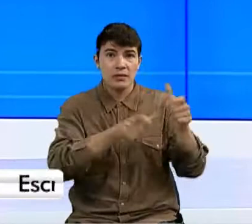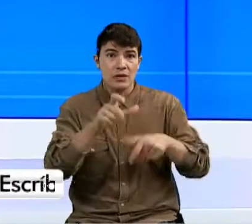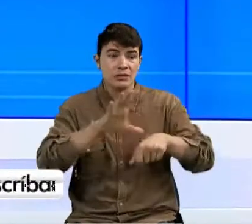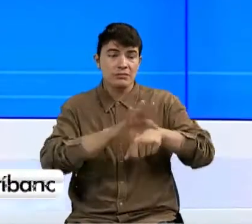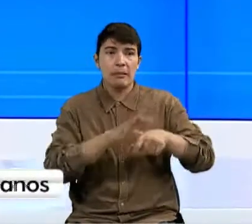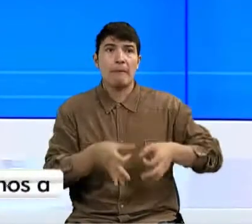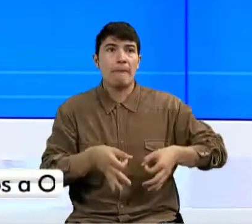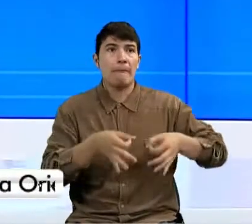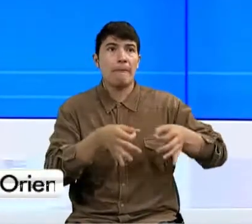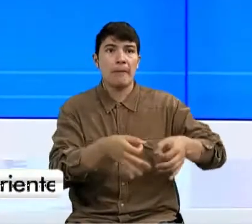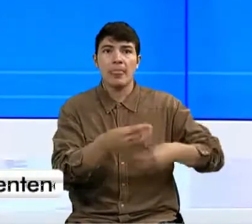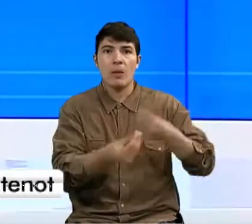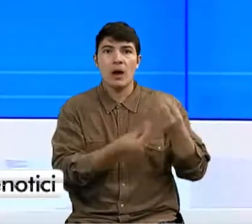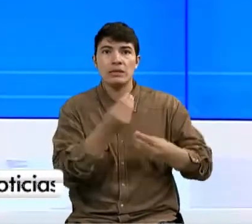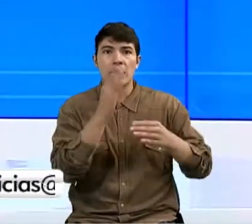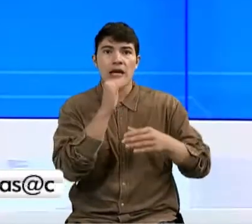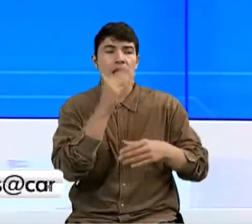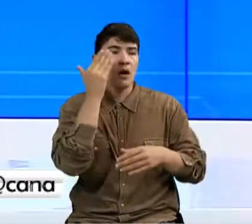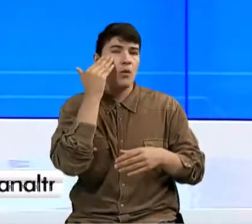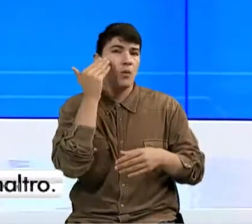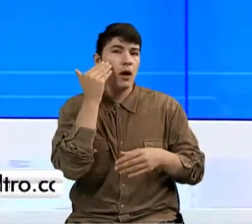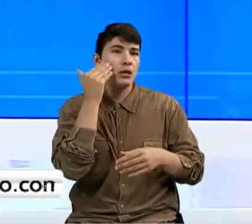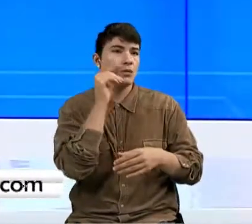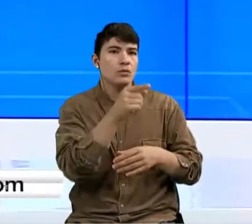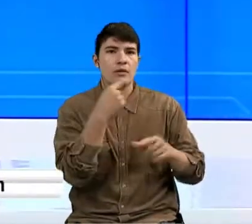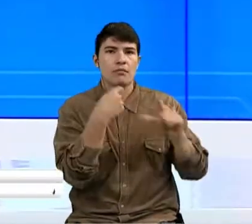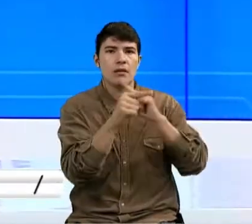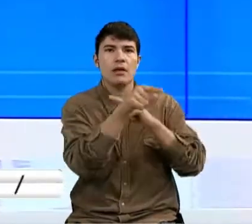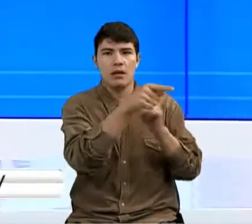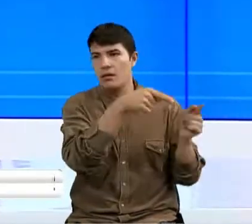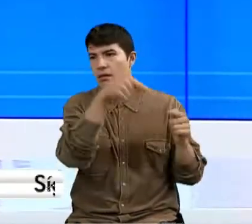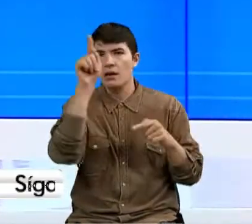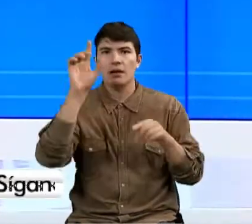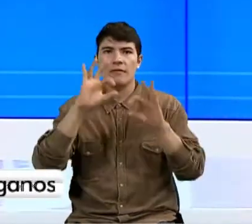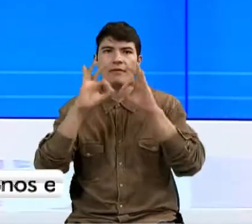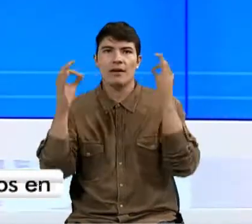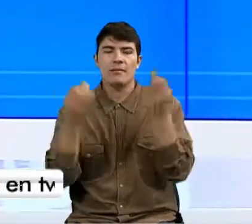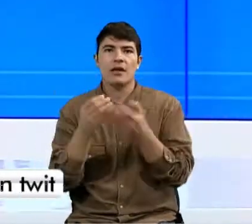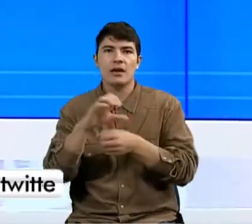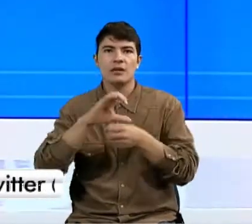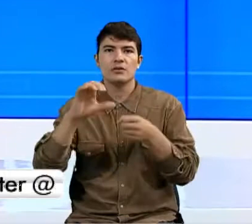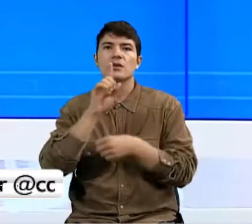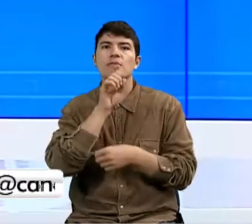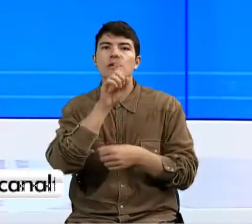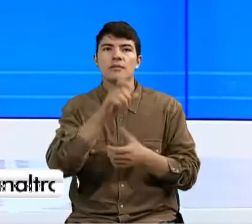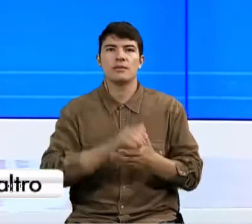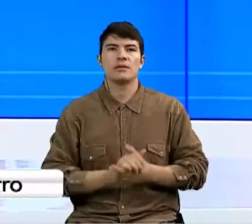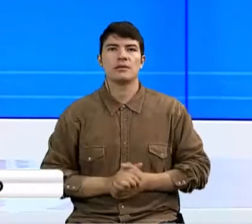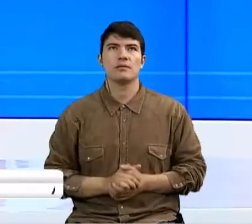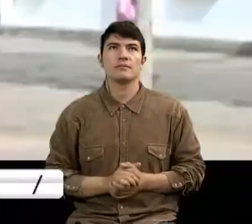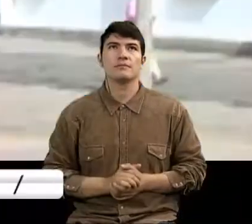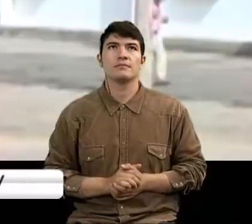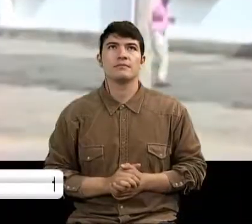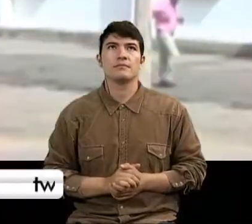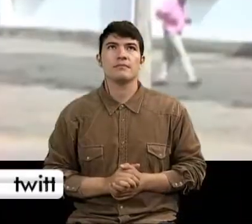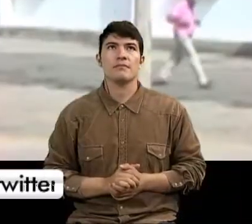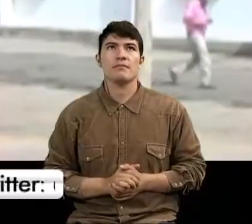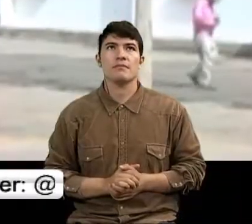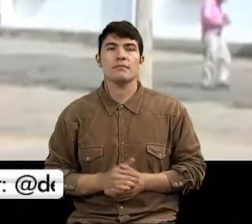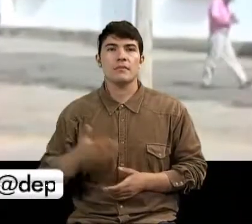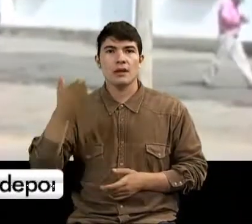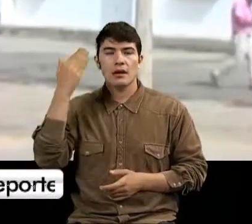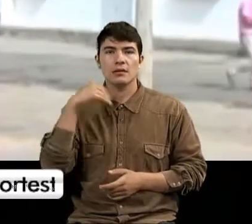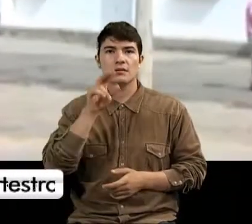parte de la eps salud al momento de entregar una orden para remitir a su familiar a la ciudad de bucaramanga el